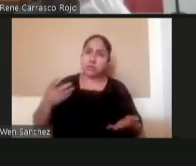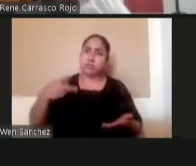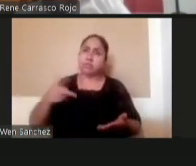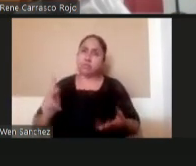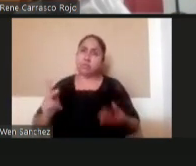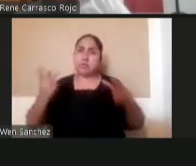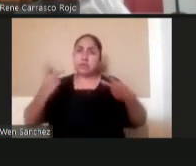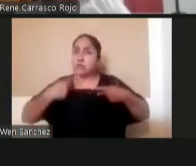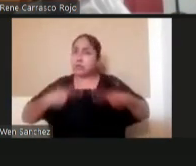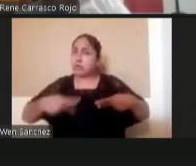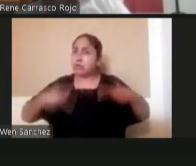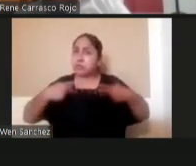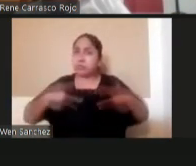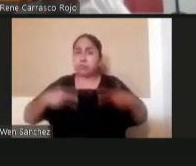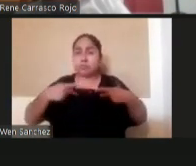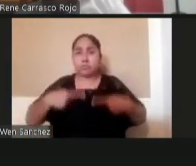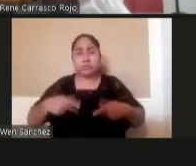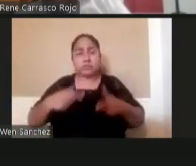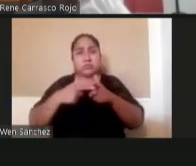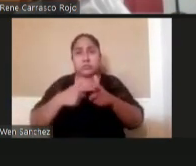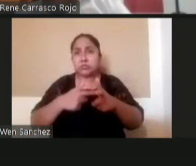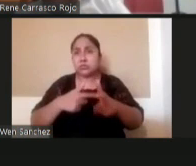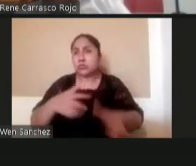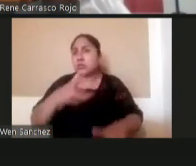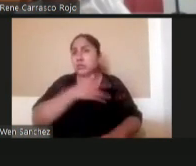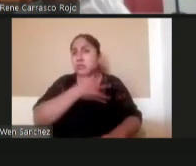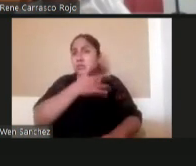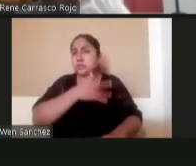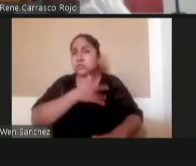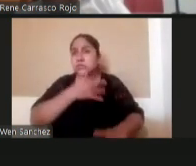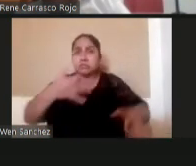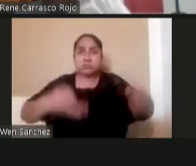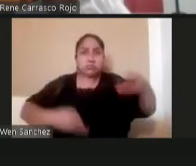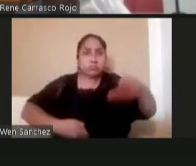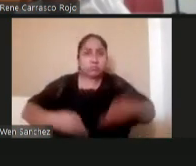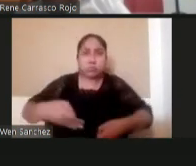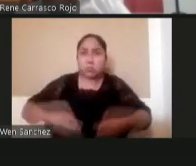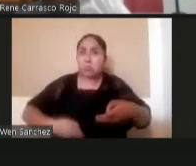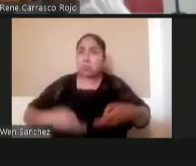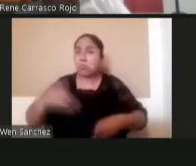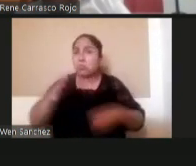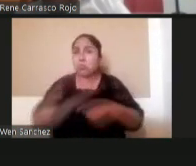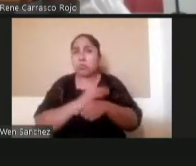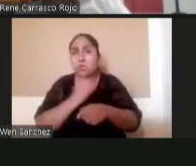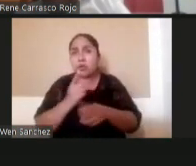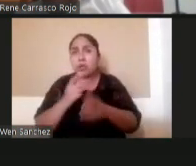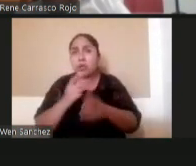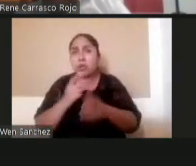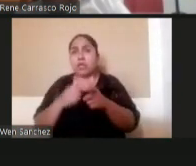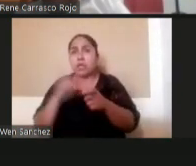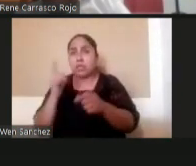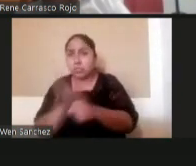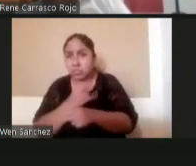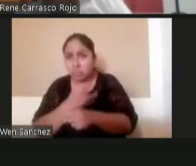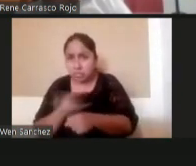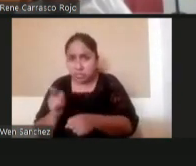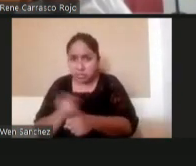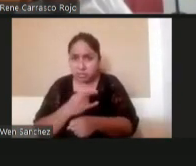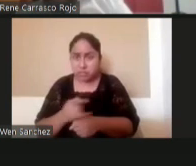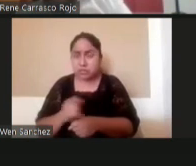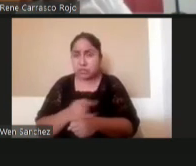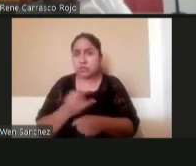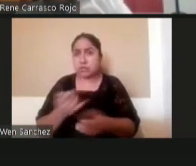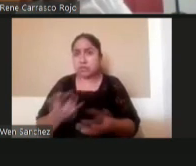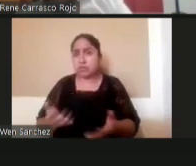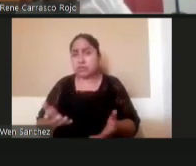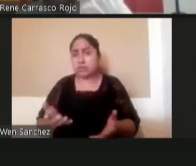gente en donde el servicio aún no termina por regularizarse. Creo que sí habría que ver